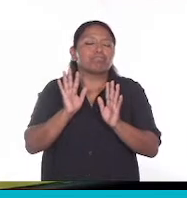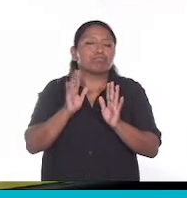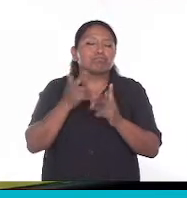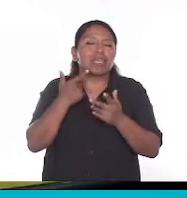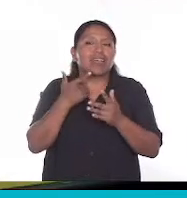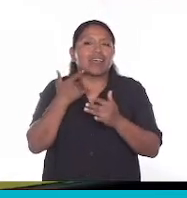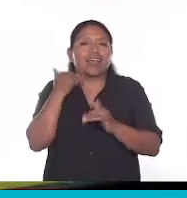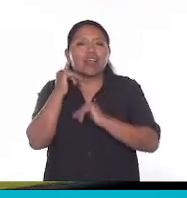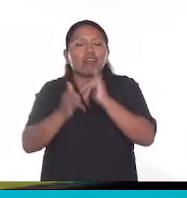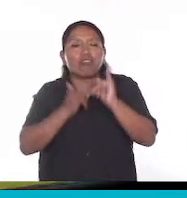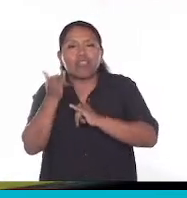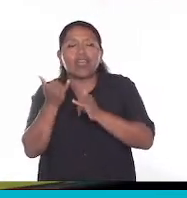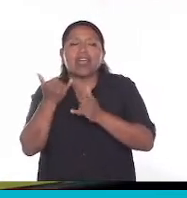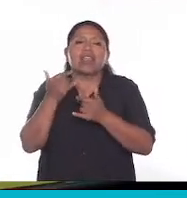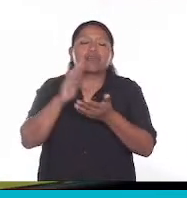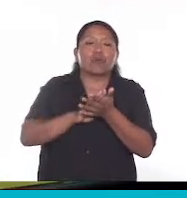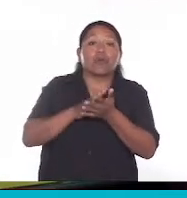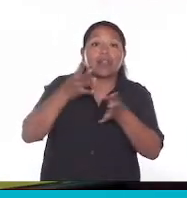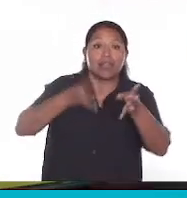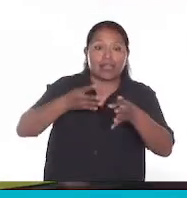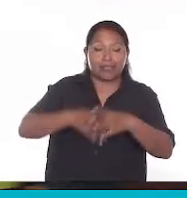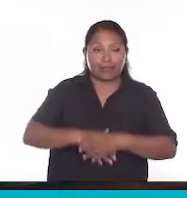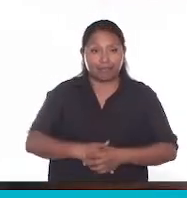contar respecto de la guerra.